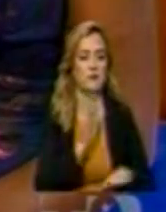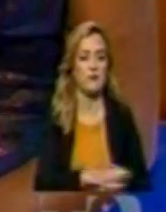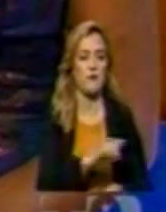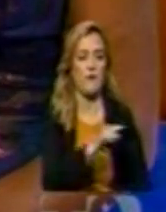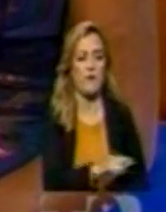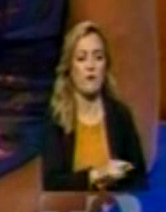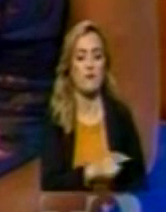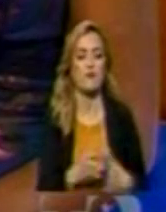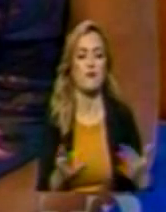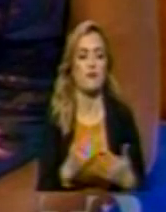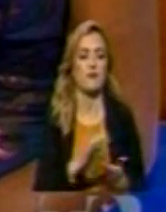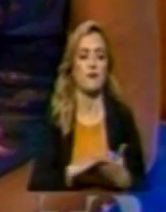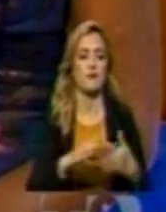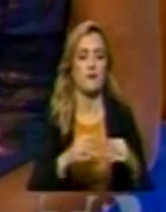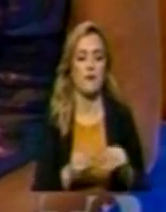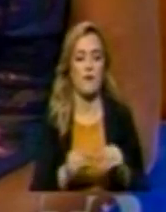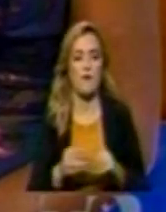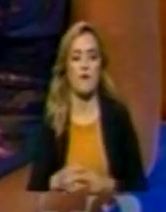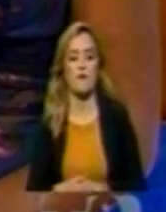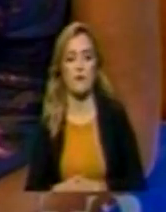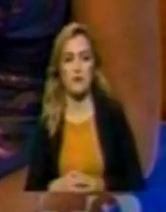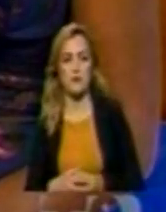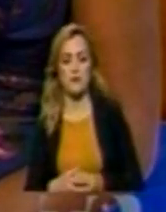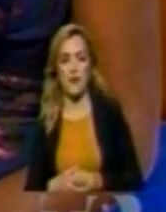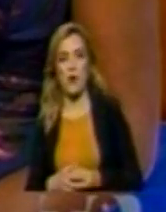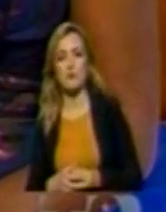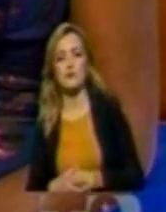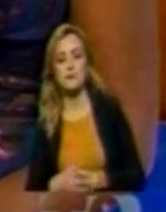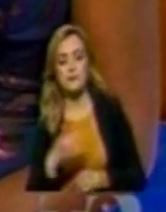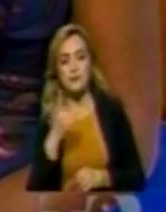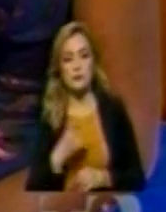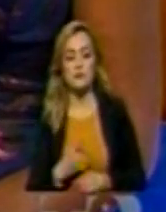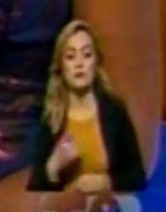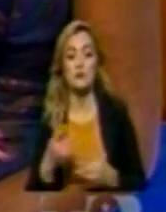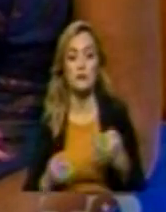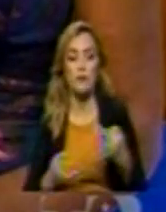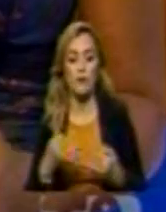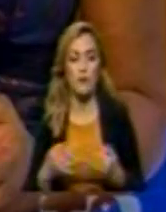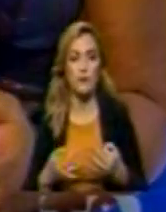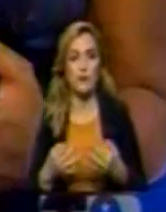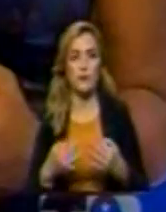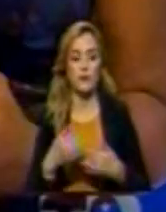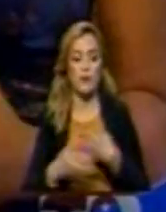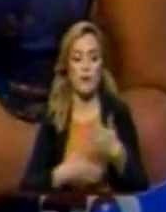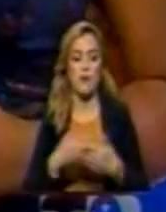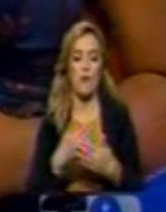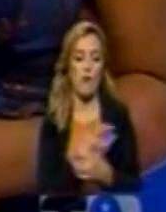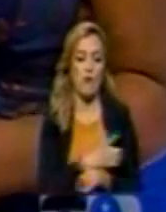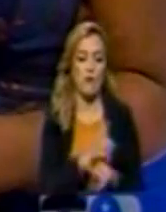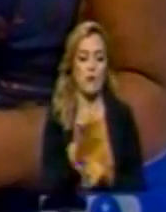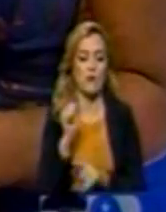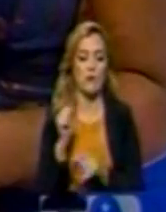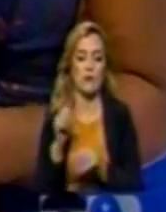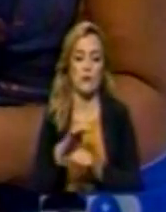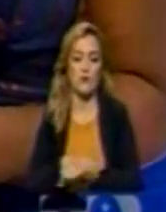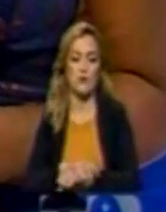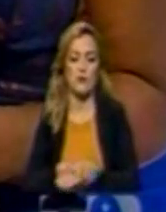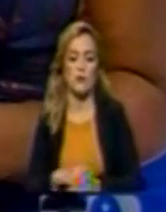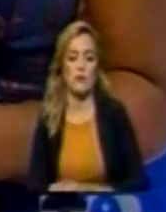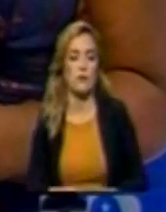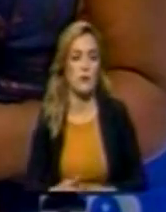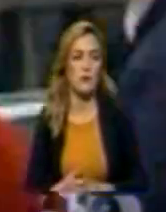cautelares que pesan en su contra. De la decisión judicial dependerá que Pavón enfrente el resto del proceso en libertad o permanezca detenida.